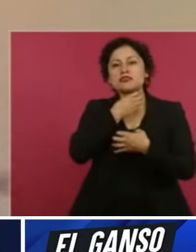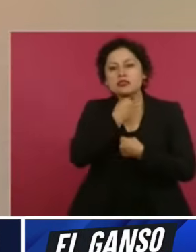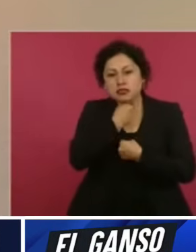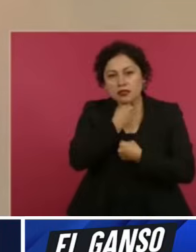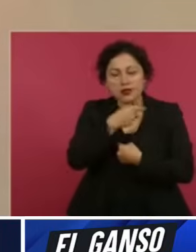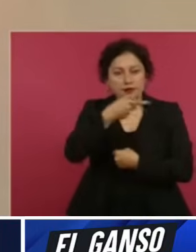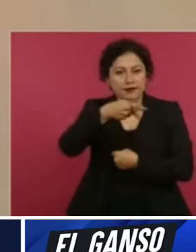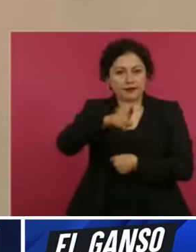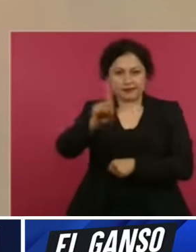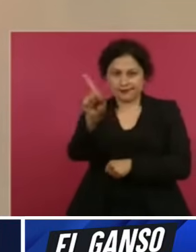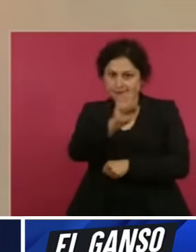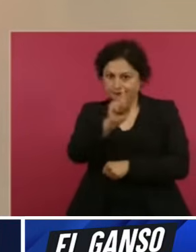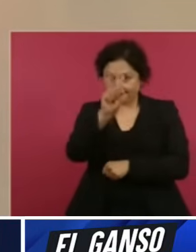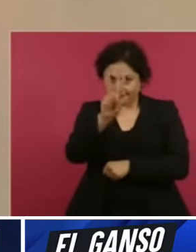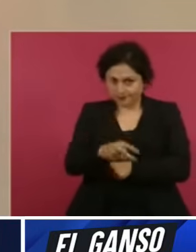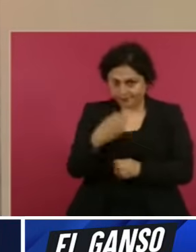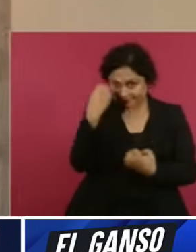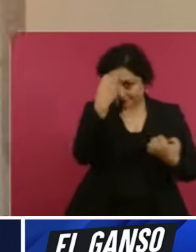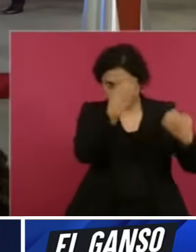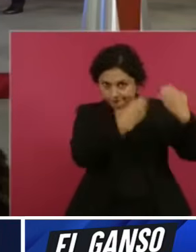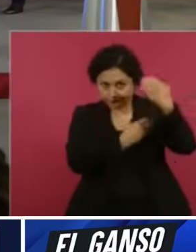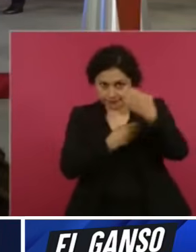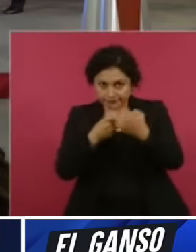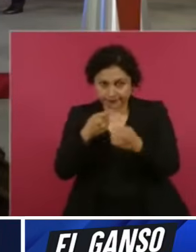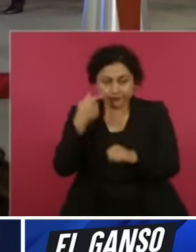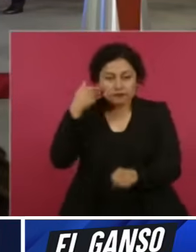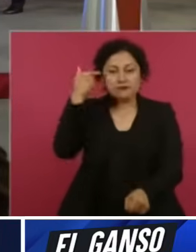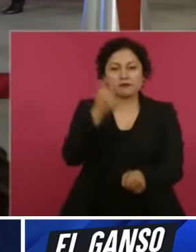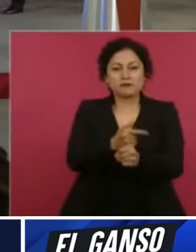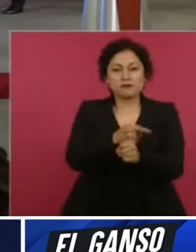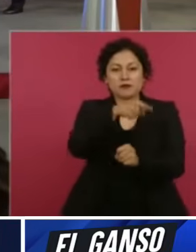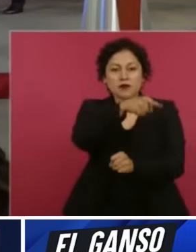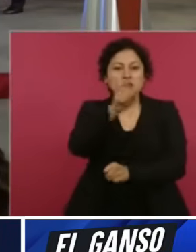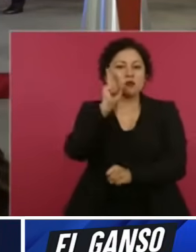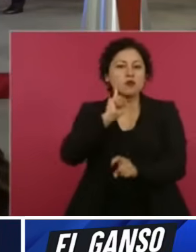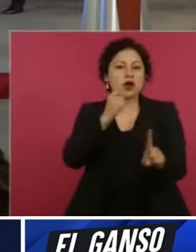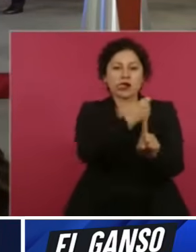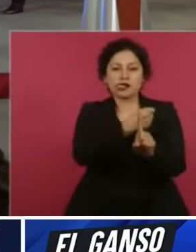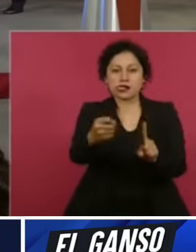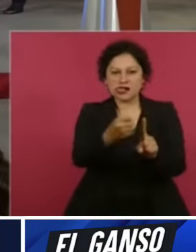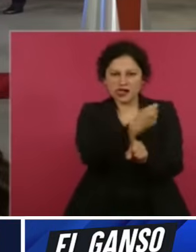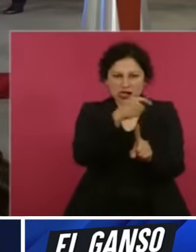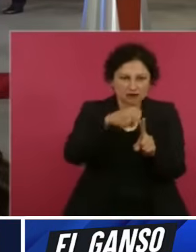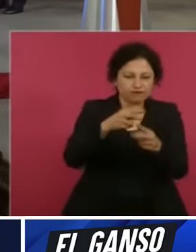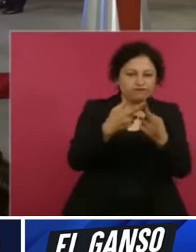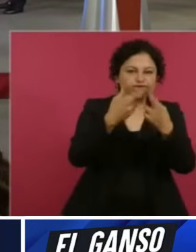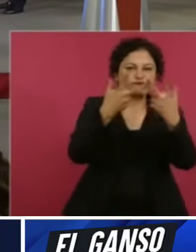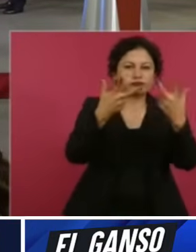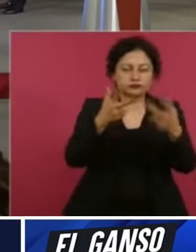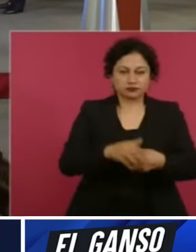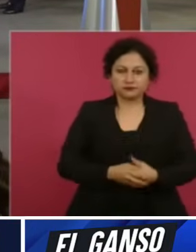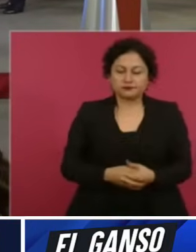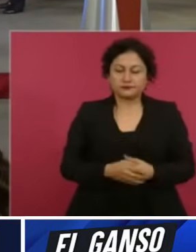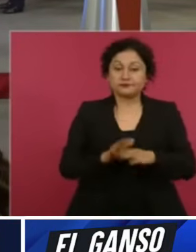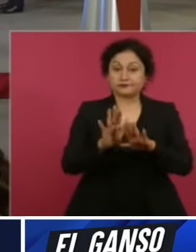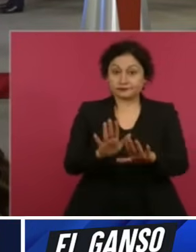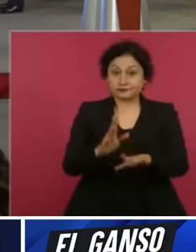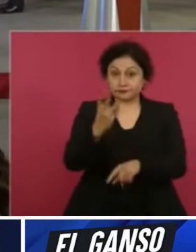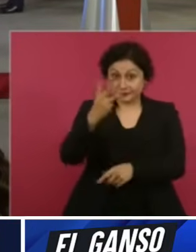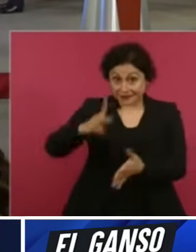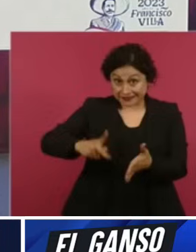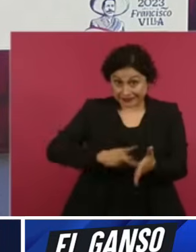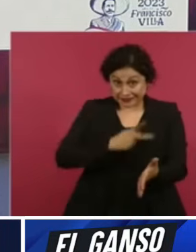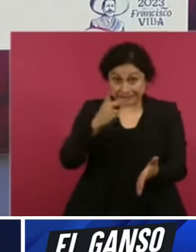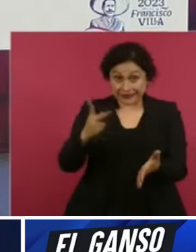cranioencephalic derivado de Golpes en las tres en los tres en las tres ocasiones